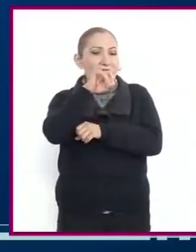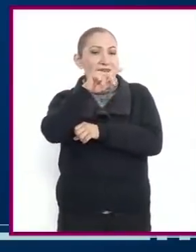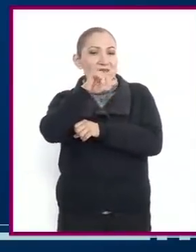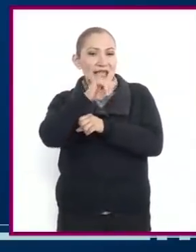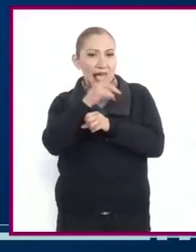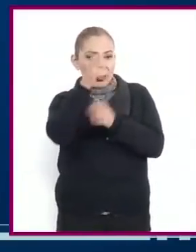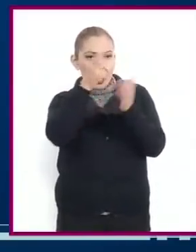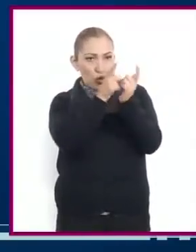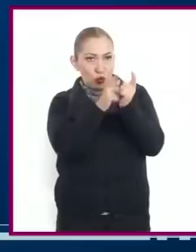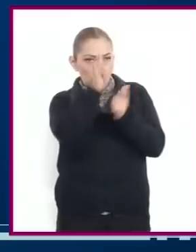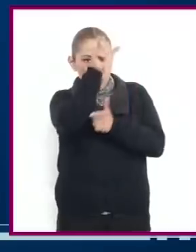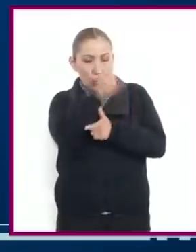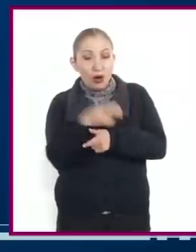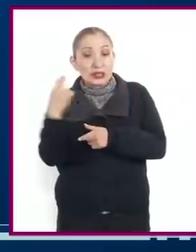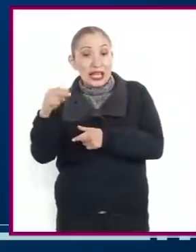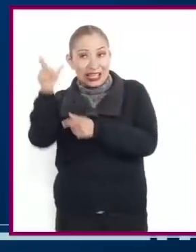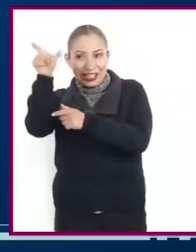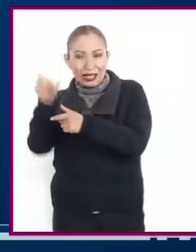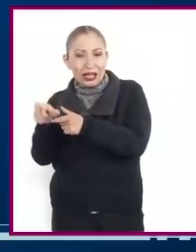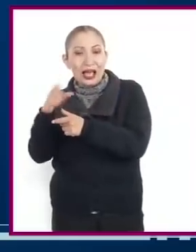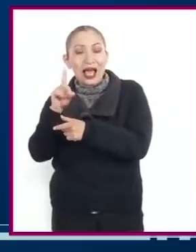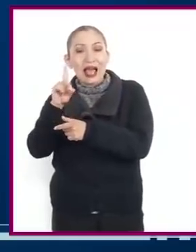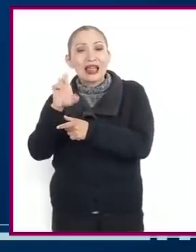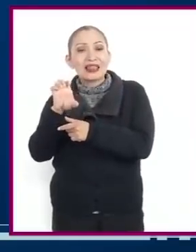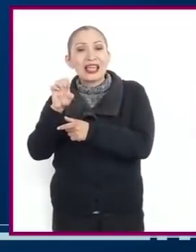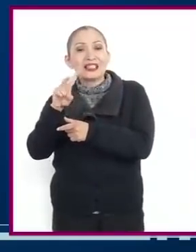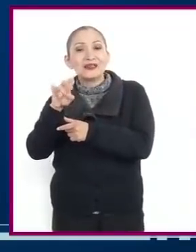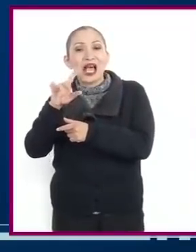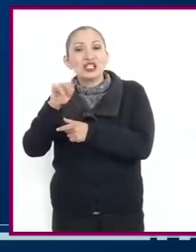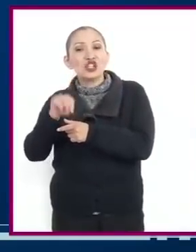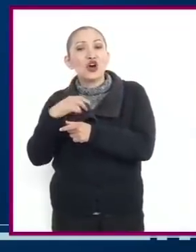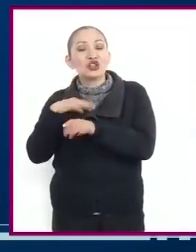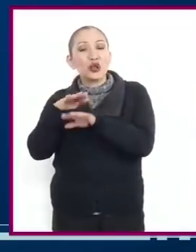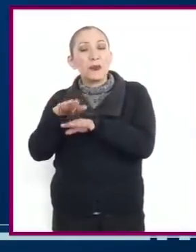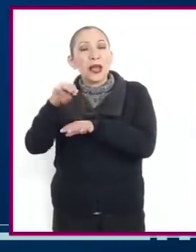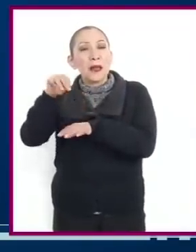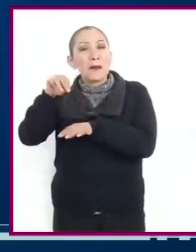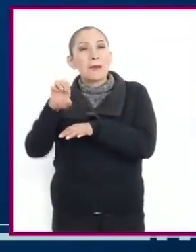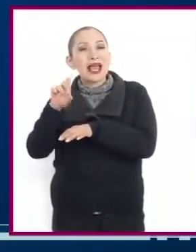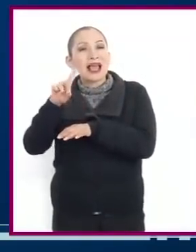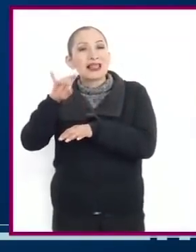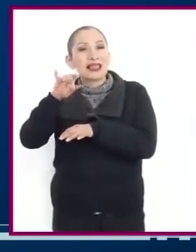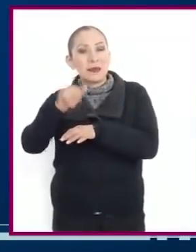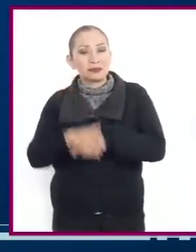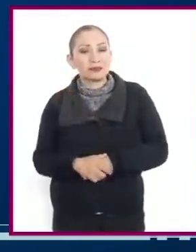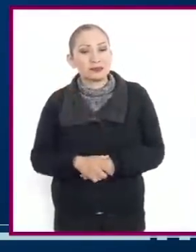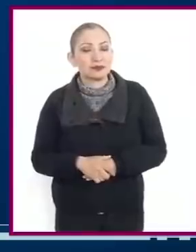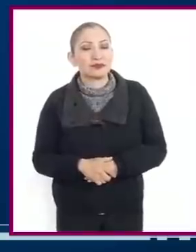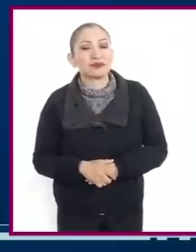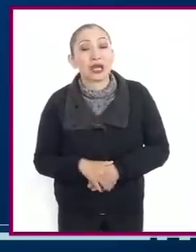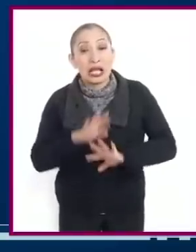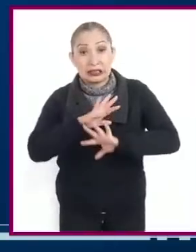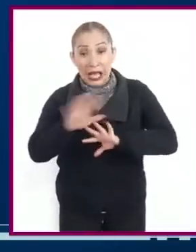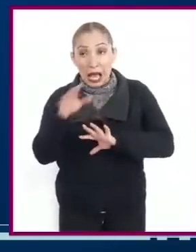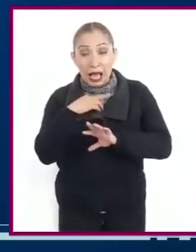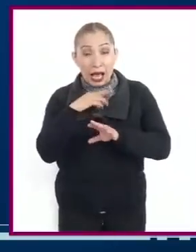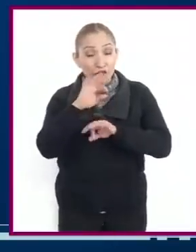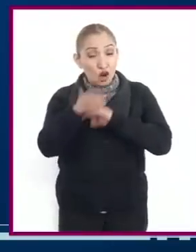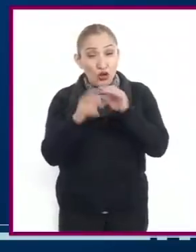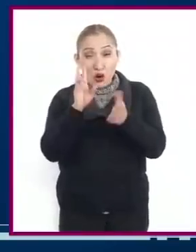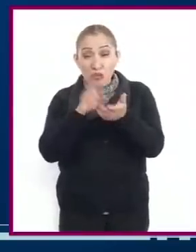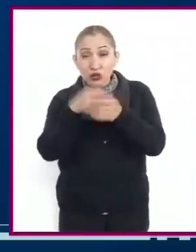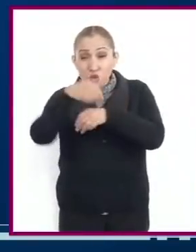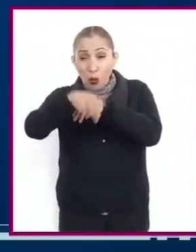conjunto. Llamaremos a este valor desviación respecto de la media. Una vez obtenidos todos